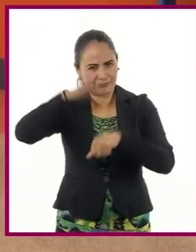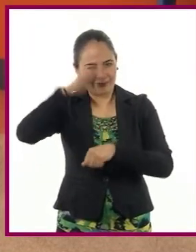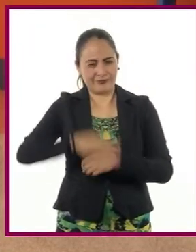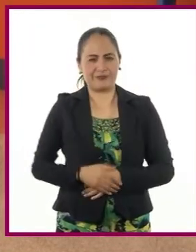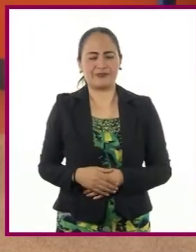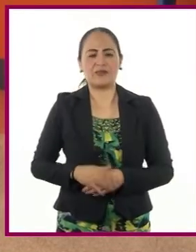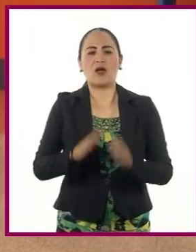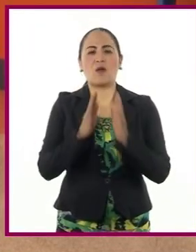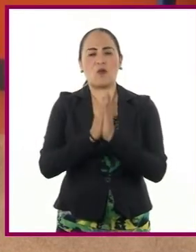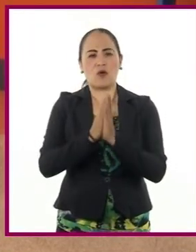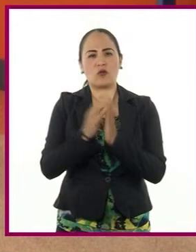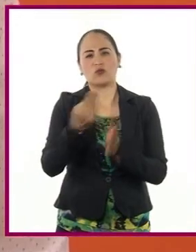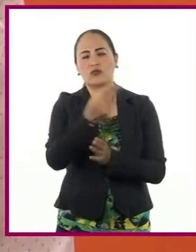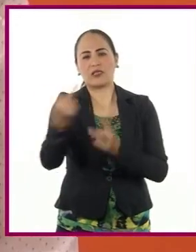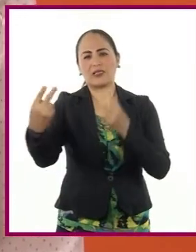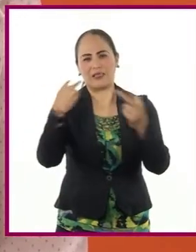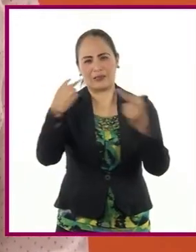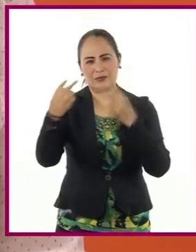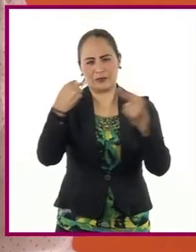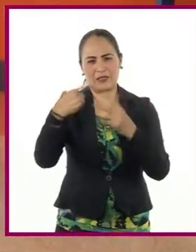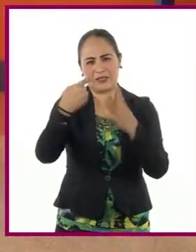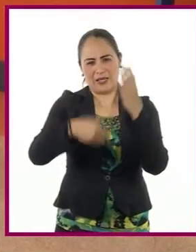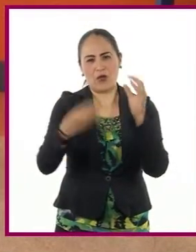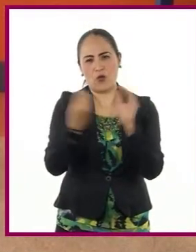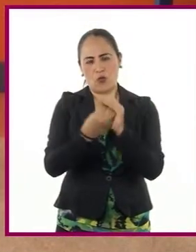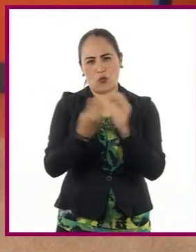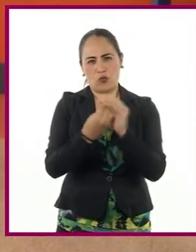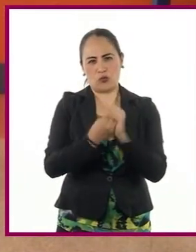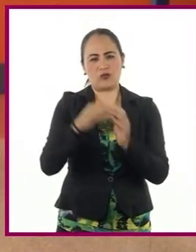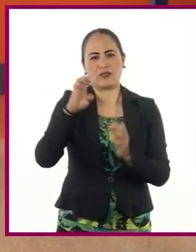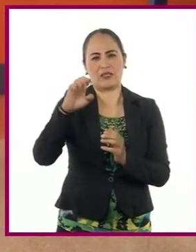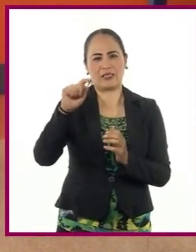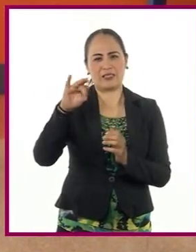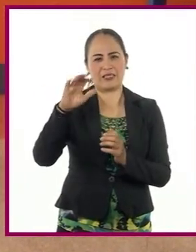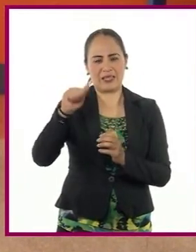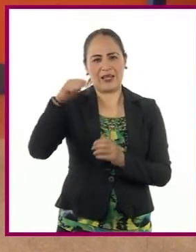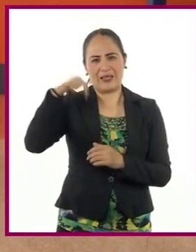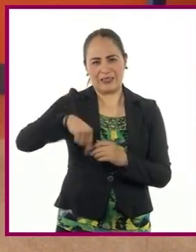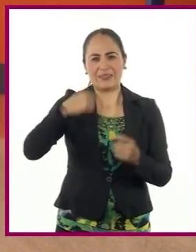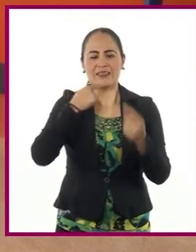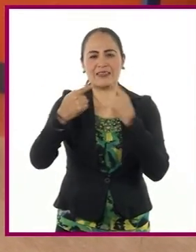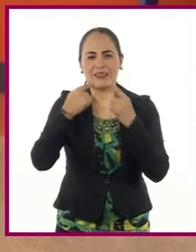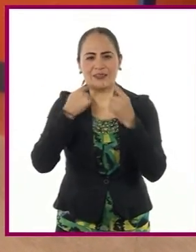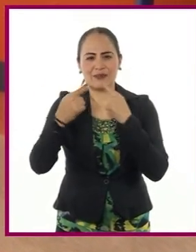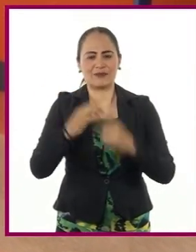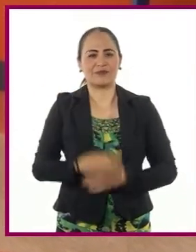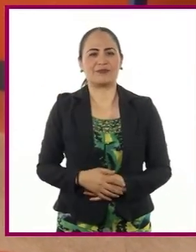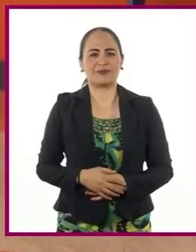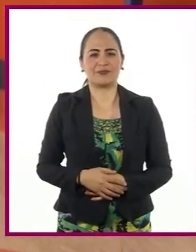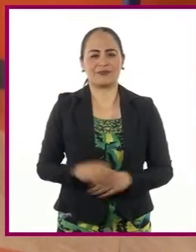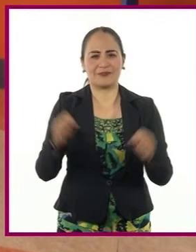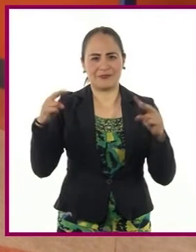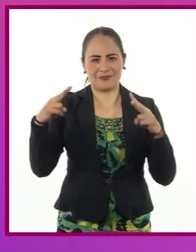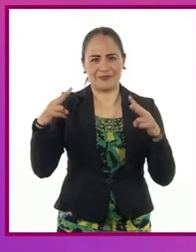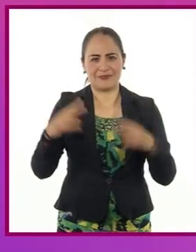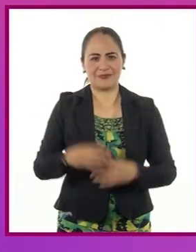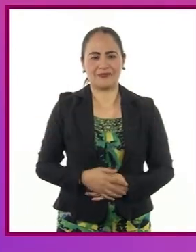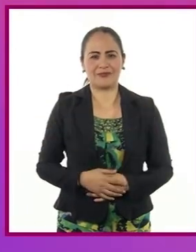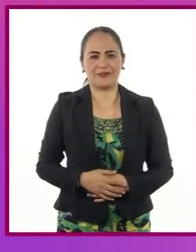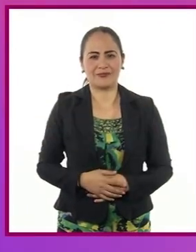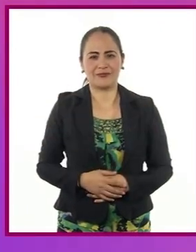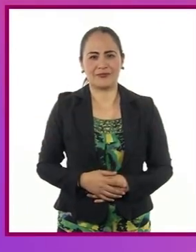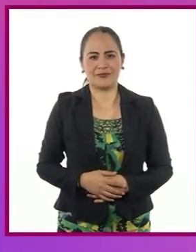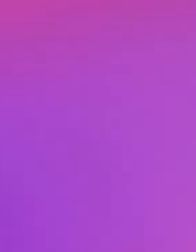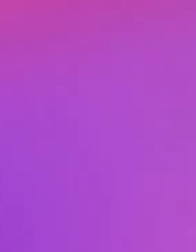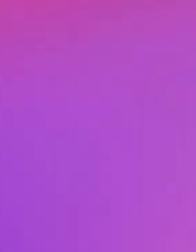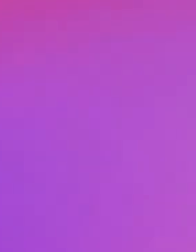seguir viendo y participando en las sesiones de Cívica y Ética en Diálogo. Hasta la próxima.